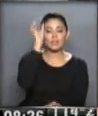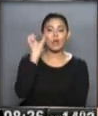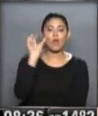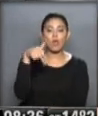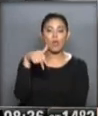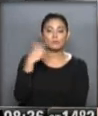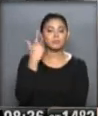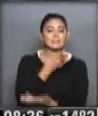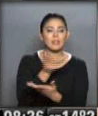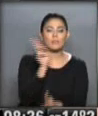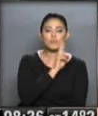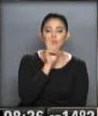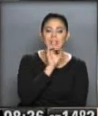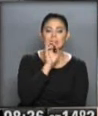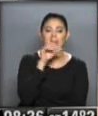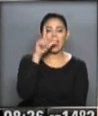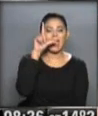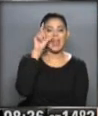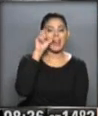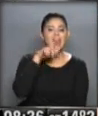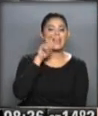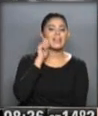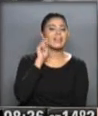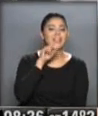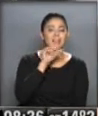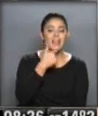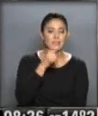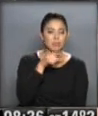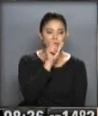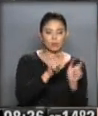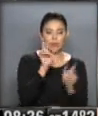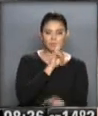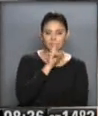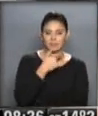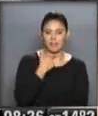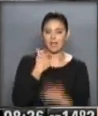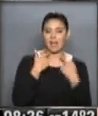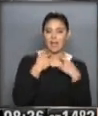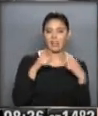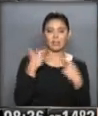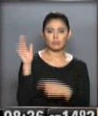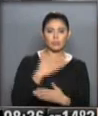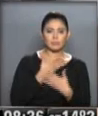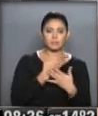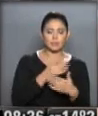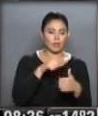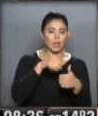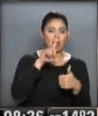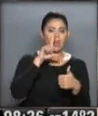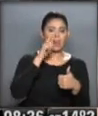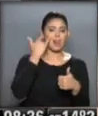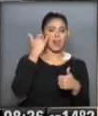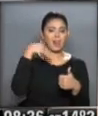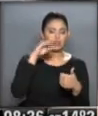Las Elegidas. ¿Quiénes son algunas de las cantantes más populares y queridas de la Argentina? Como por ejemplo Valeria Lynch, Marcela Morelo,